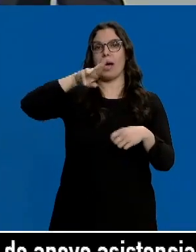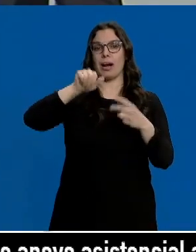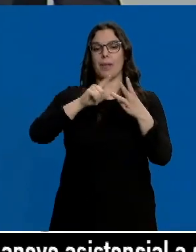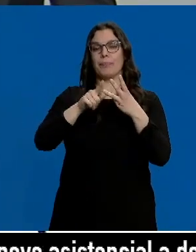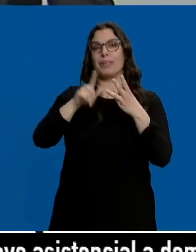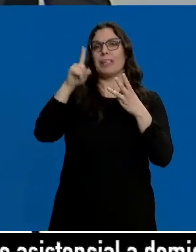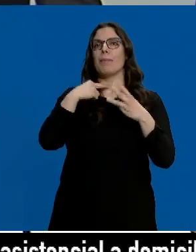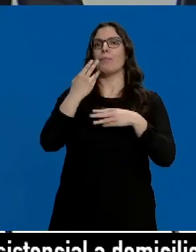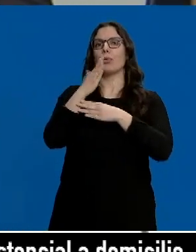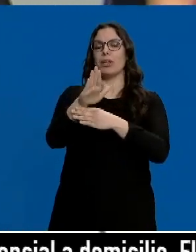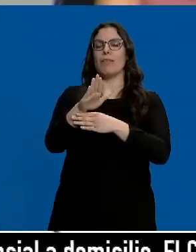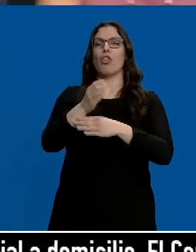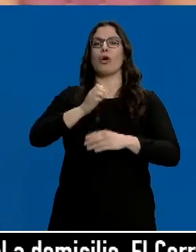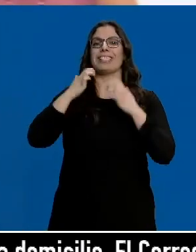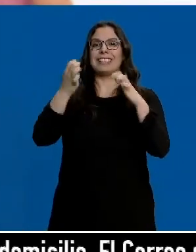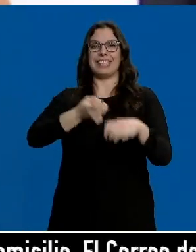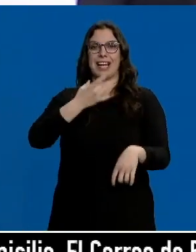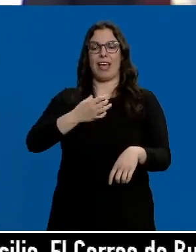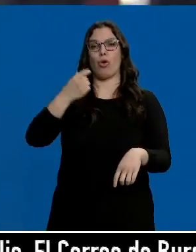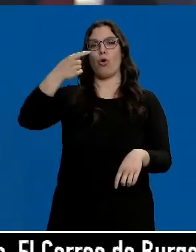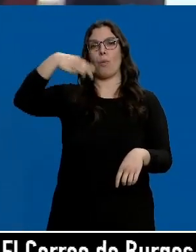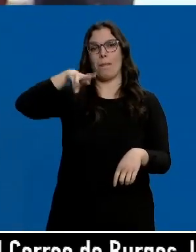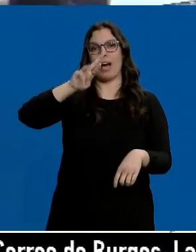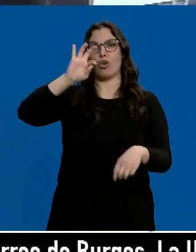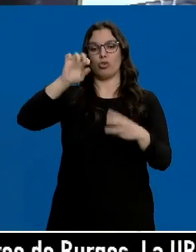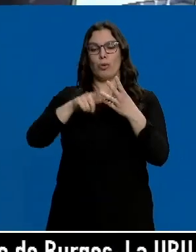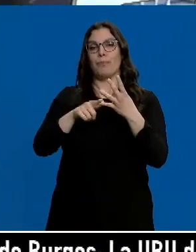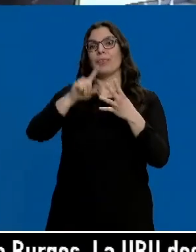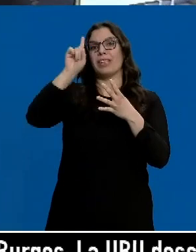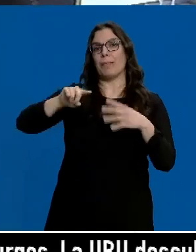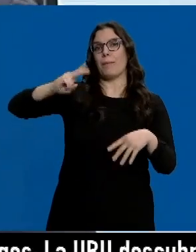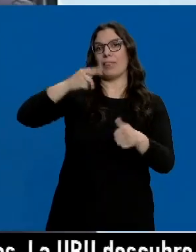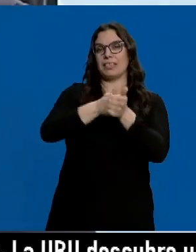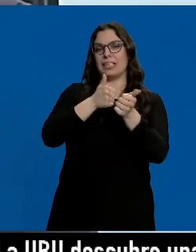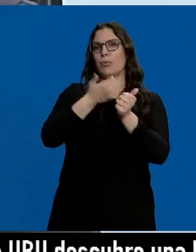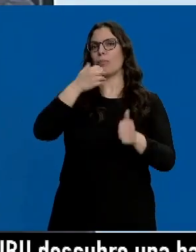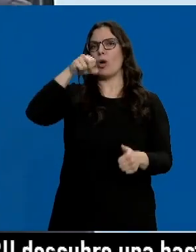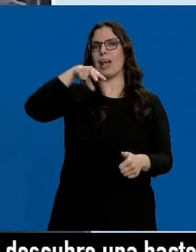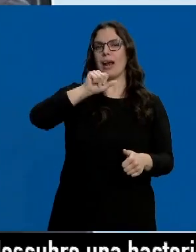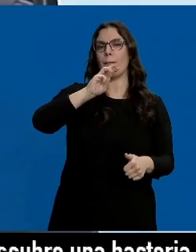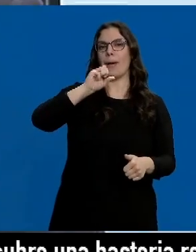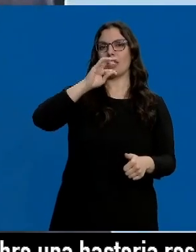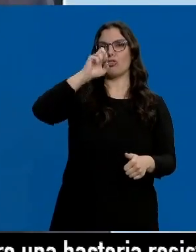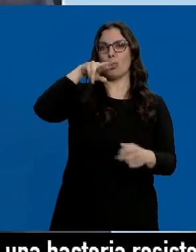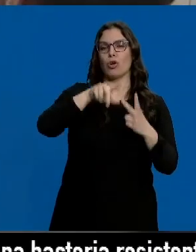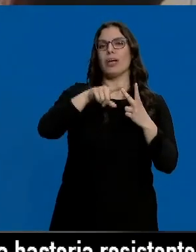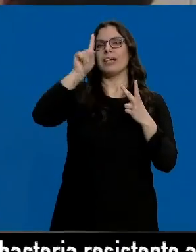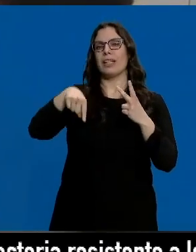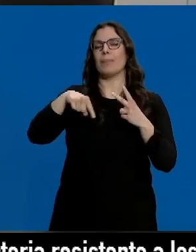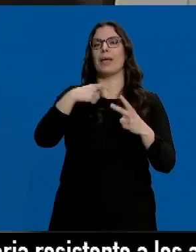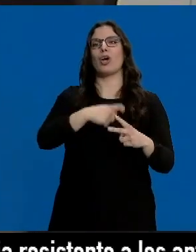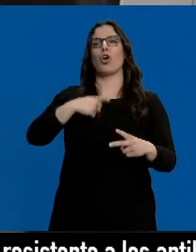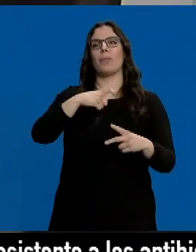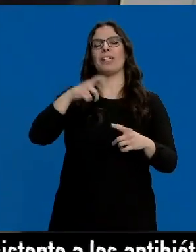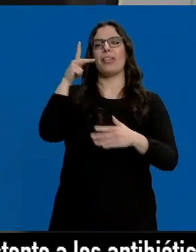el del Senado Javier Maroto. En ese comité están todos sus vicesecretarios, entre ellos Ana Pastor, y también quien preside el Comité de Derechos